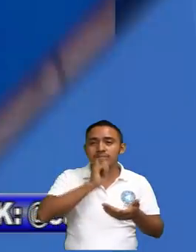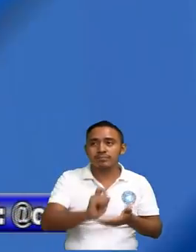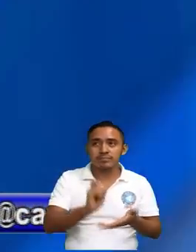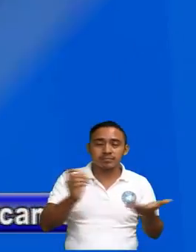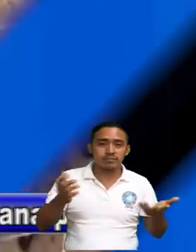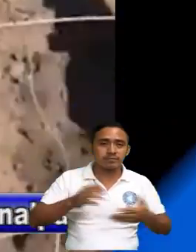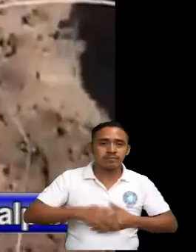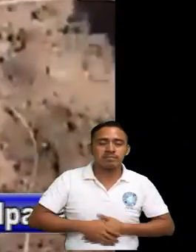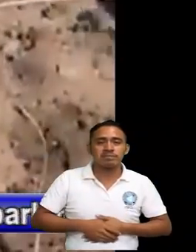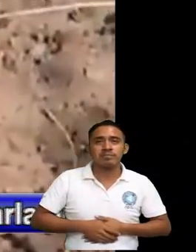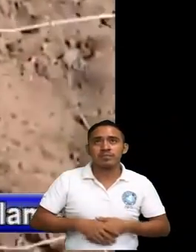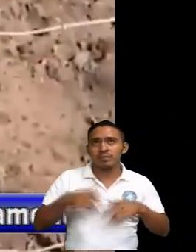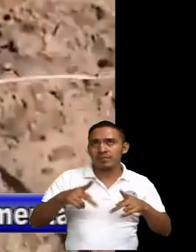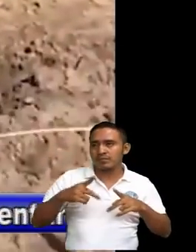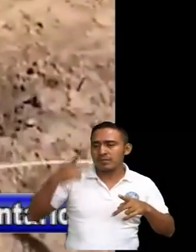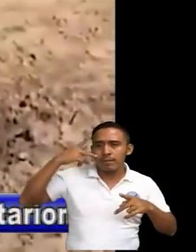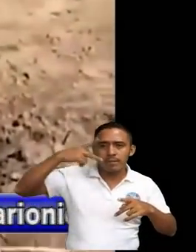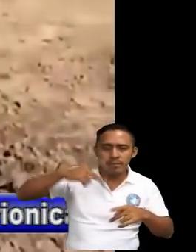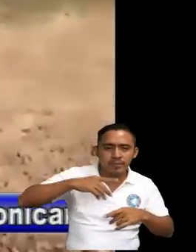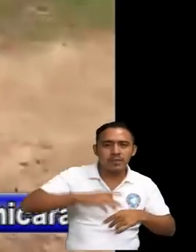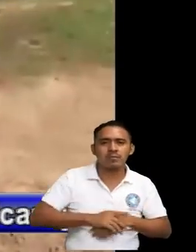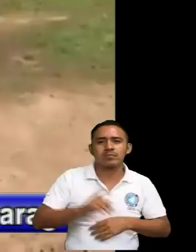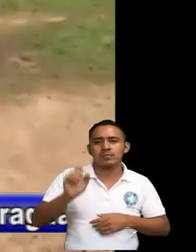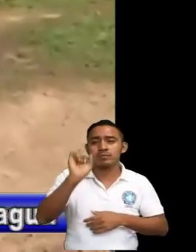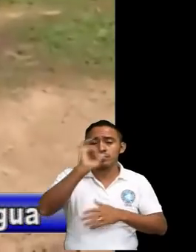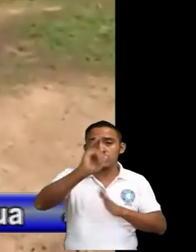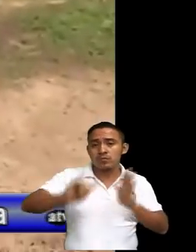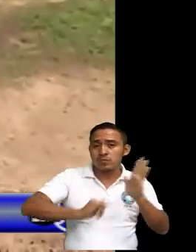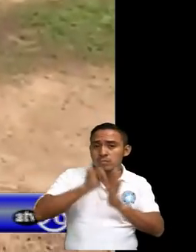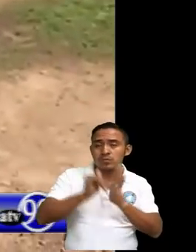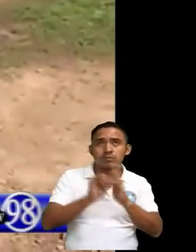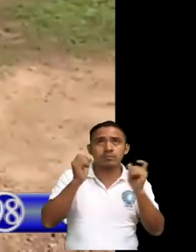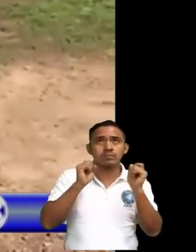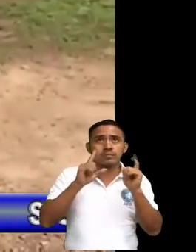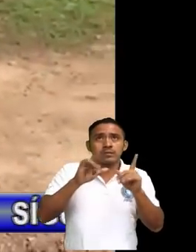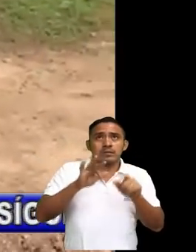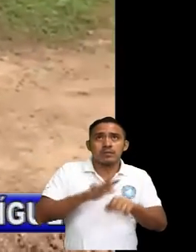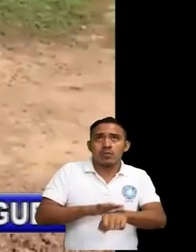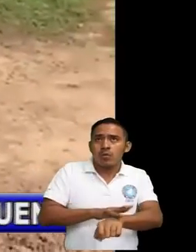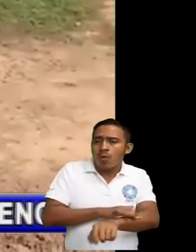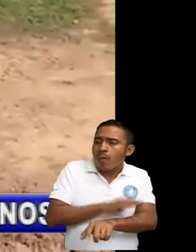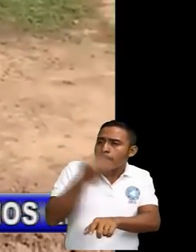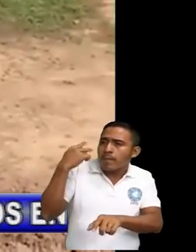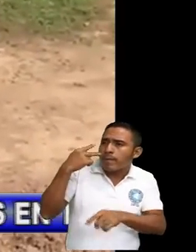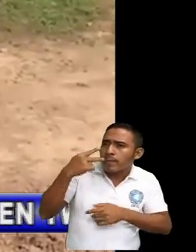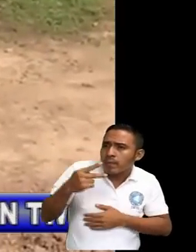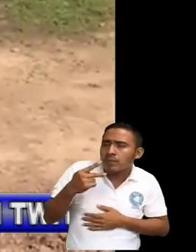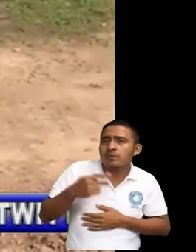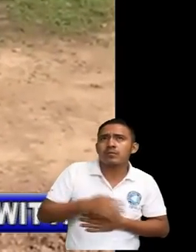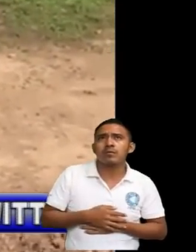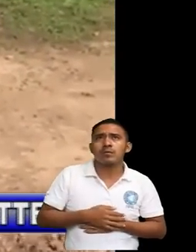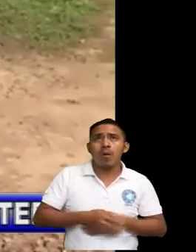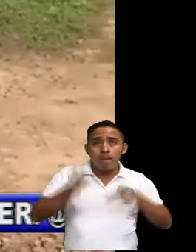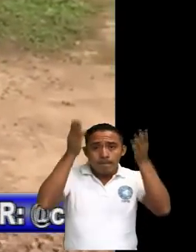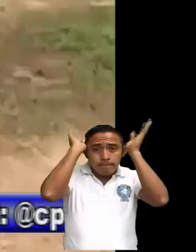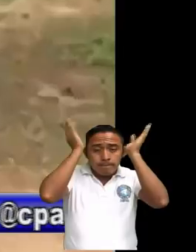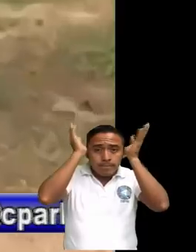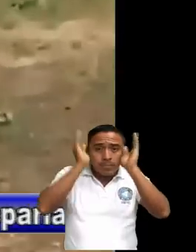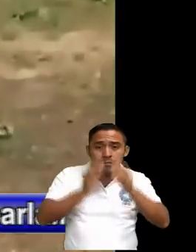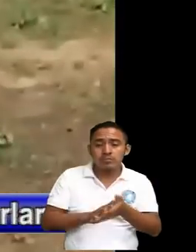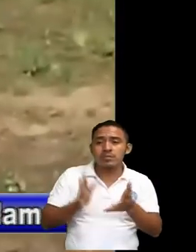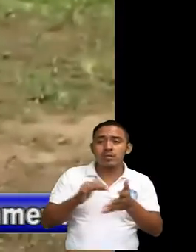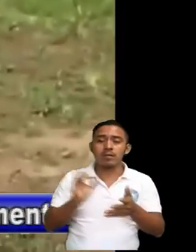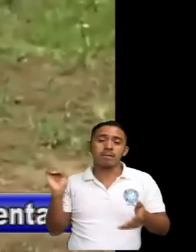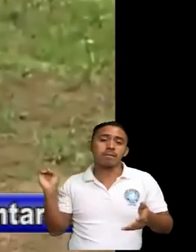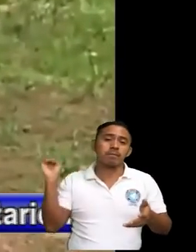mucho. Miles de usuarios de YouTube han quedado sumamente conmovidos y maravillados con la reacción que tuvo un burro cuando le lanzaron